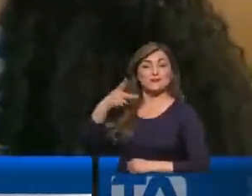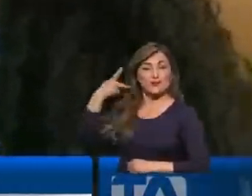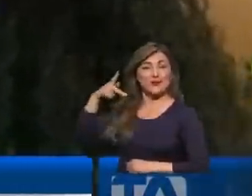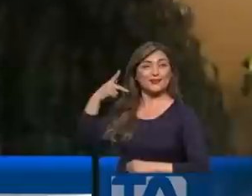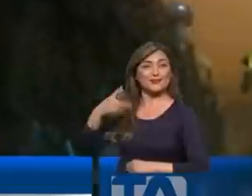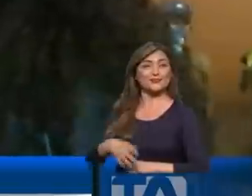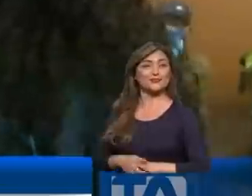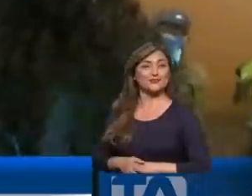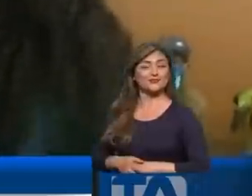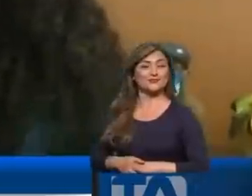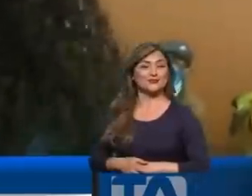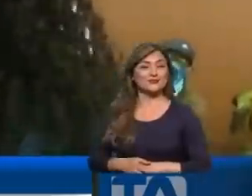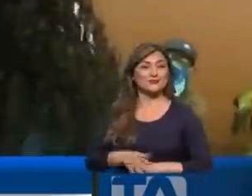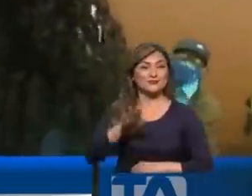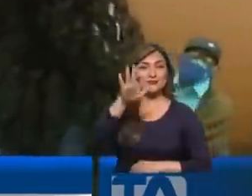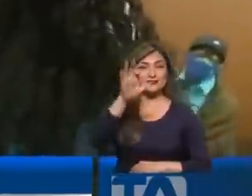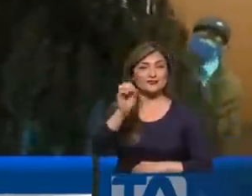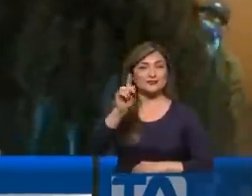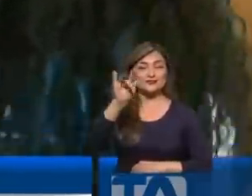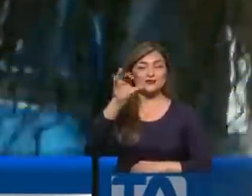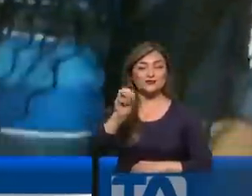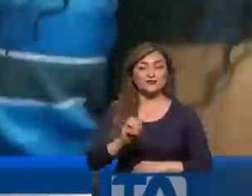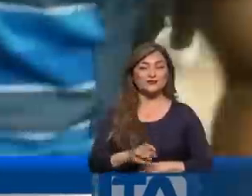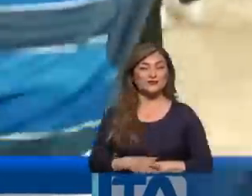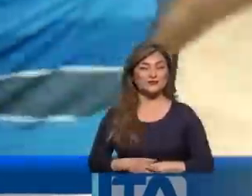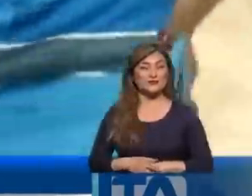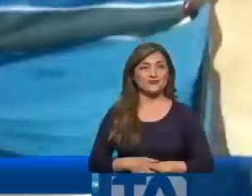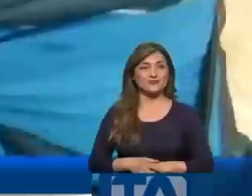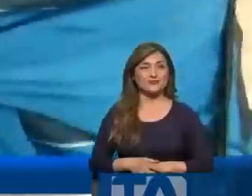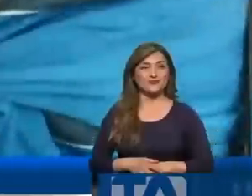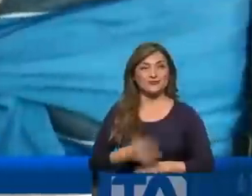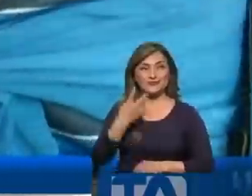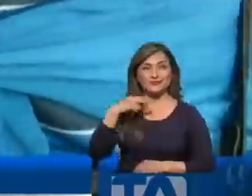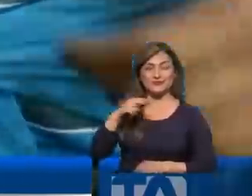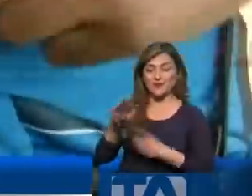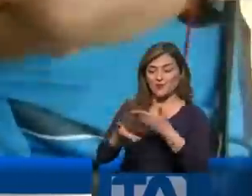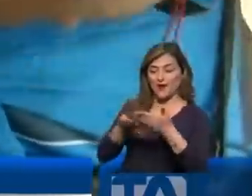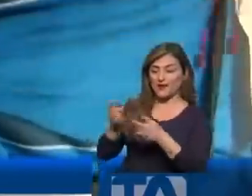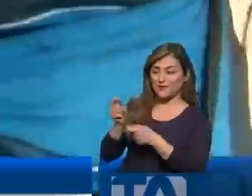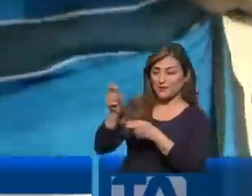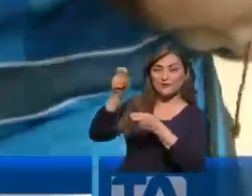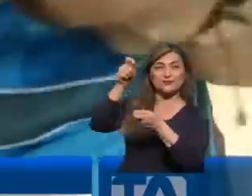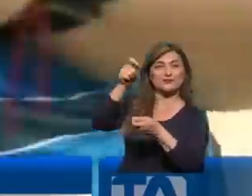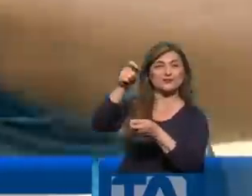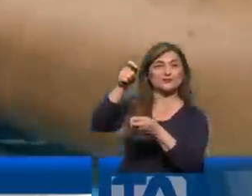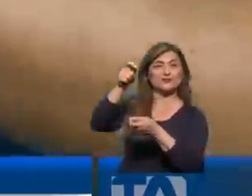de obtener en Tokio. Lo que vamos a quitar la medalla, queremos verla, comparte con la gente.